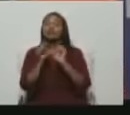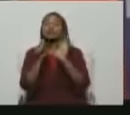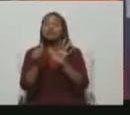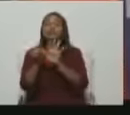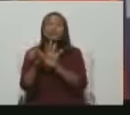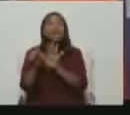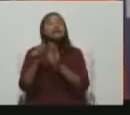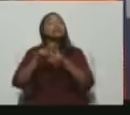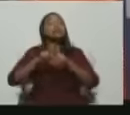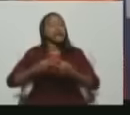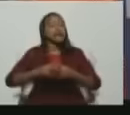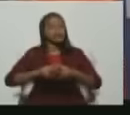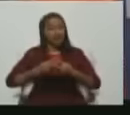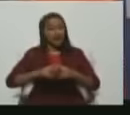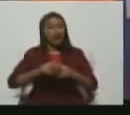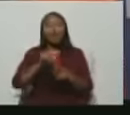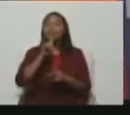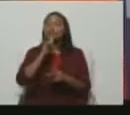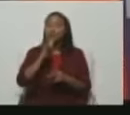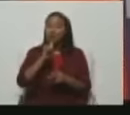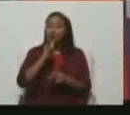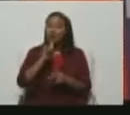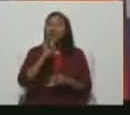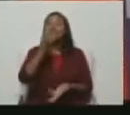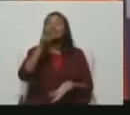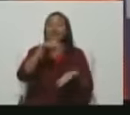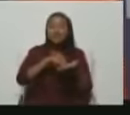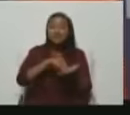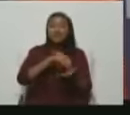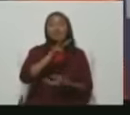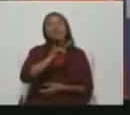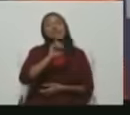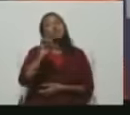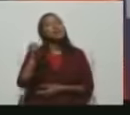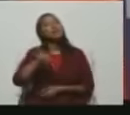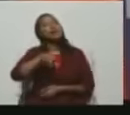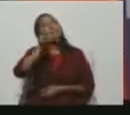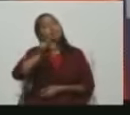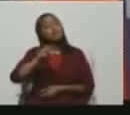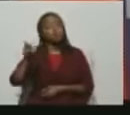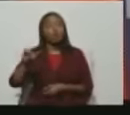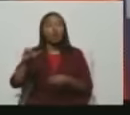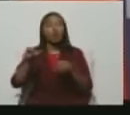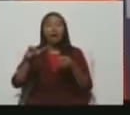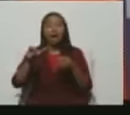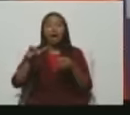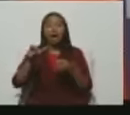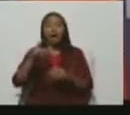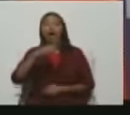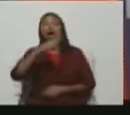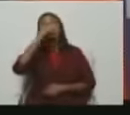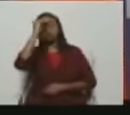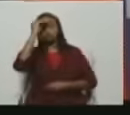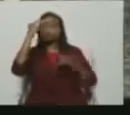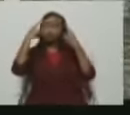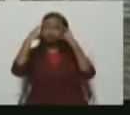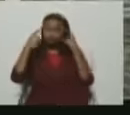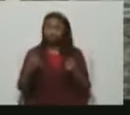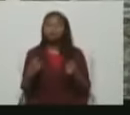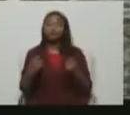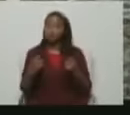voto, formando a 3.300 personas capacitadas entonces en este derecho